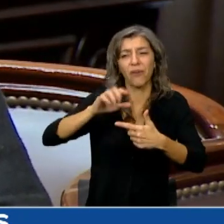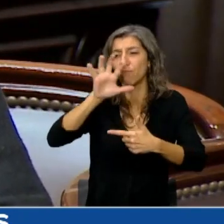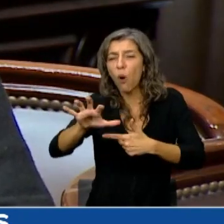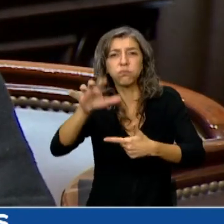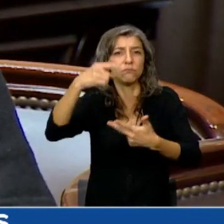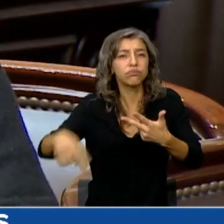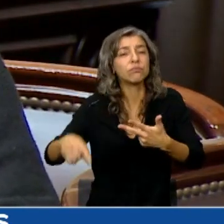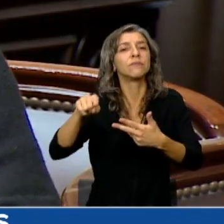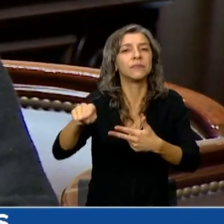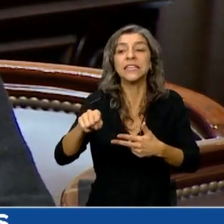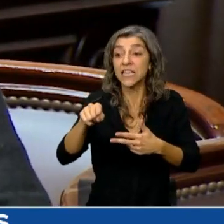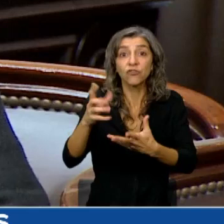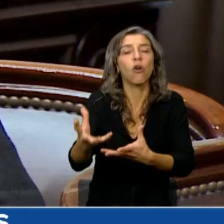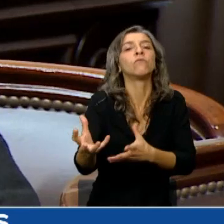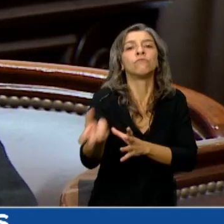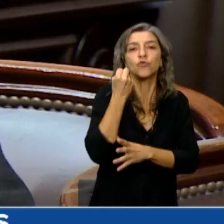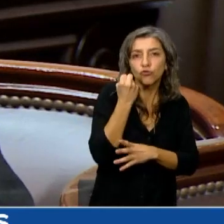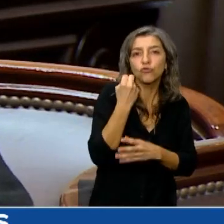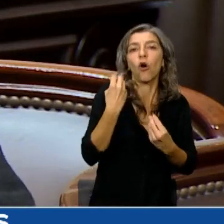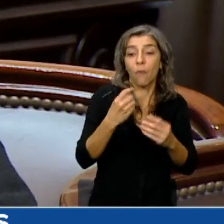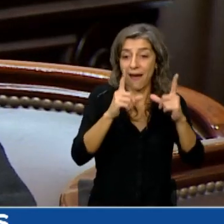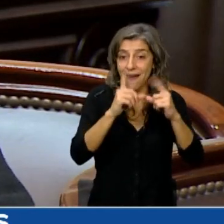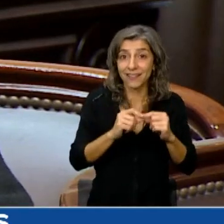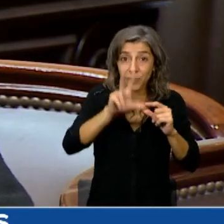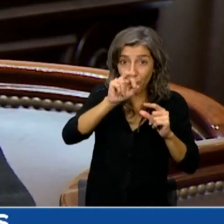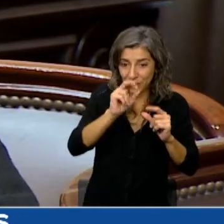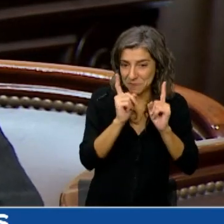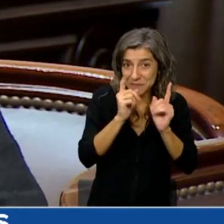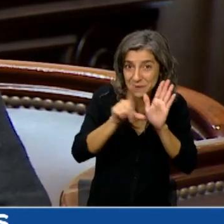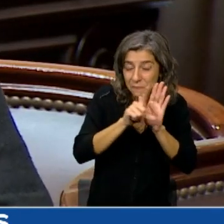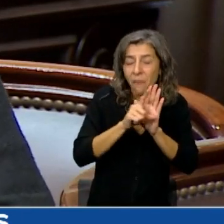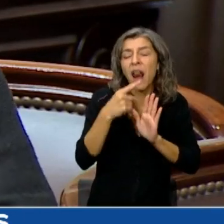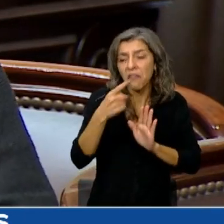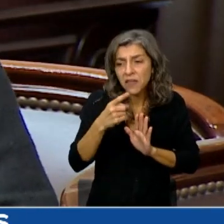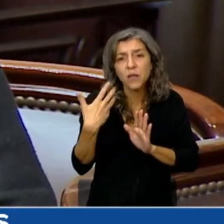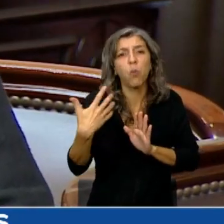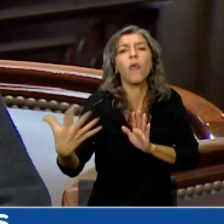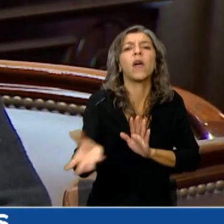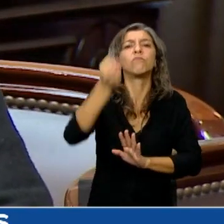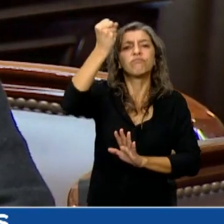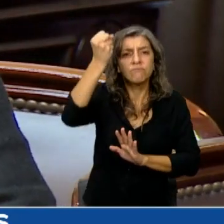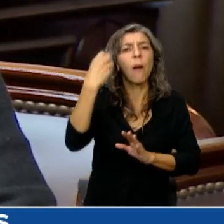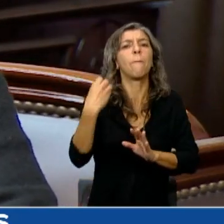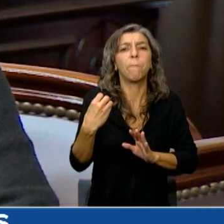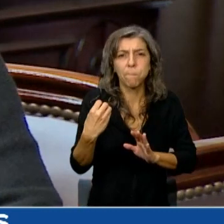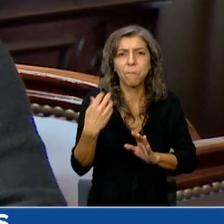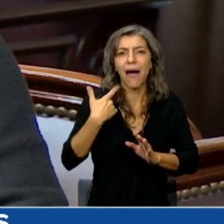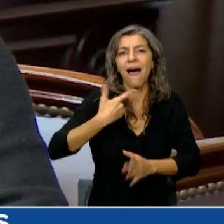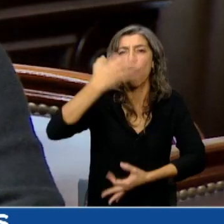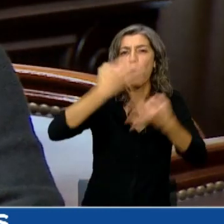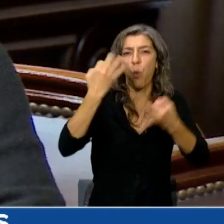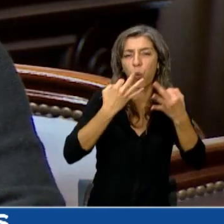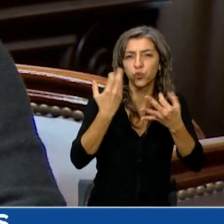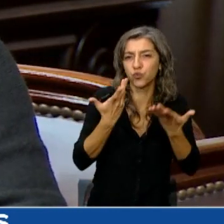obtener la verdad material a la que se refiere el artículo 30 de la misma ley, y la remoción cautelar de contenidos dañosos, o